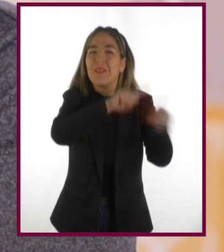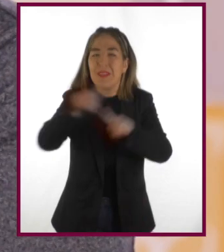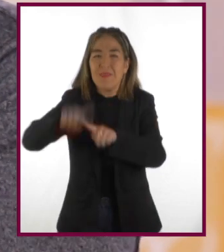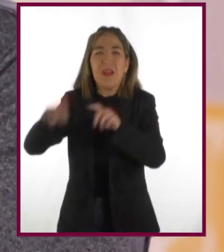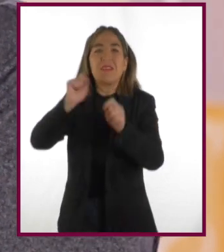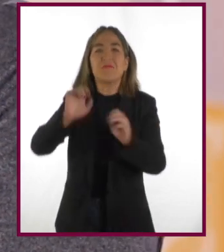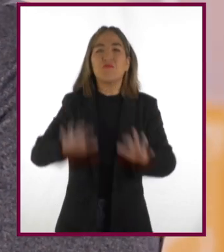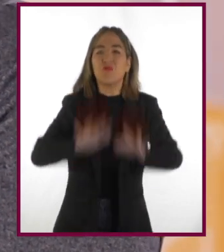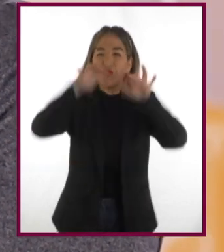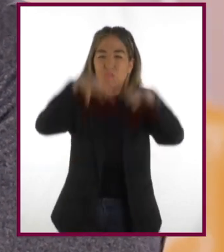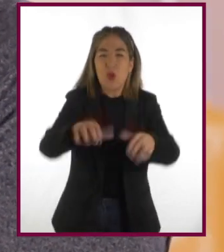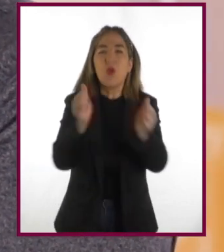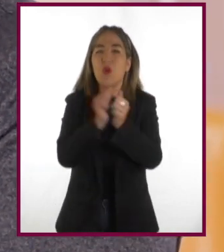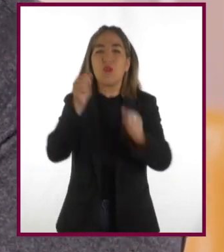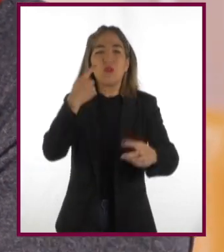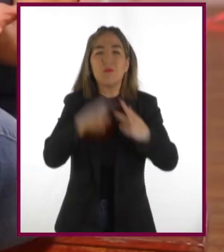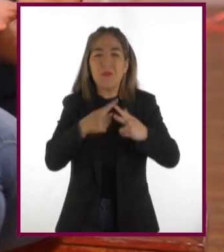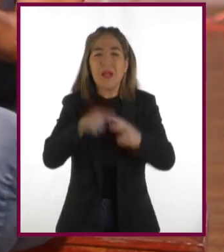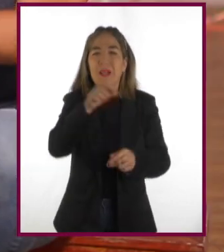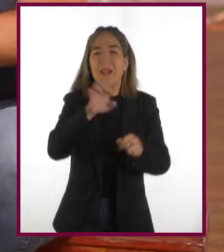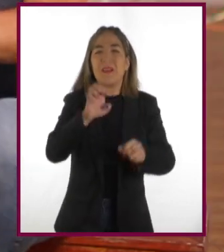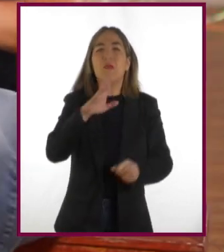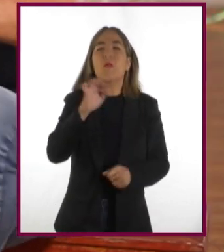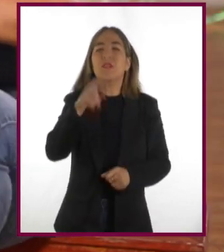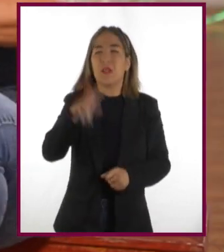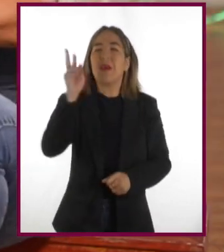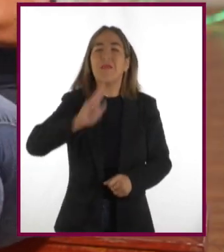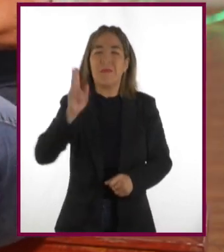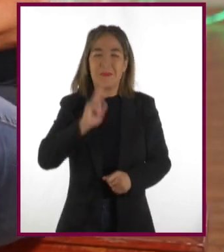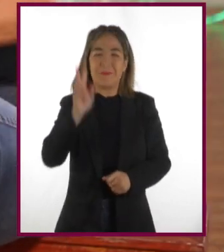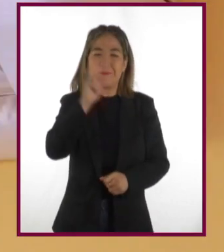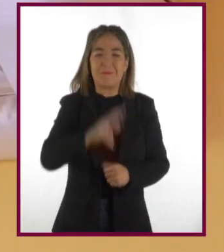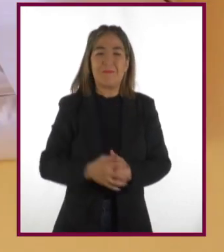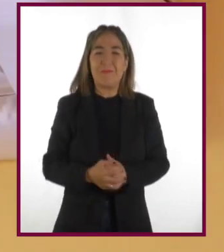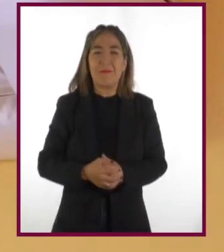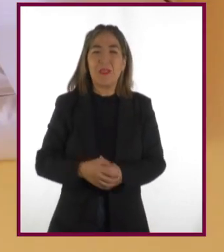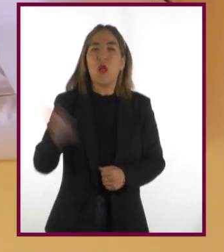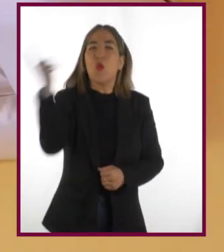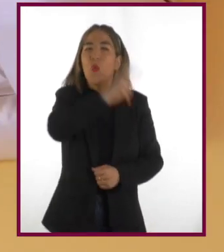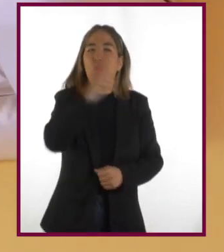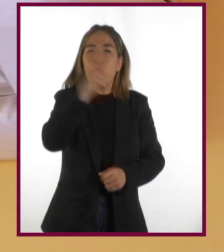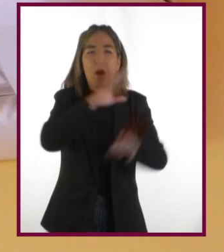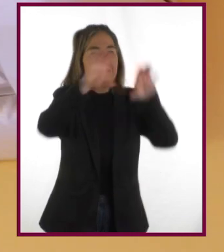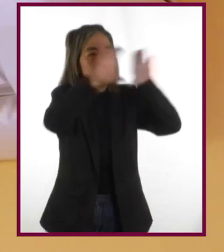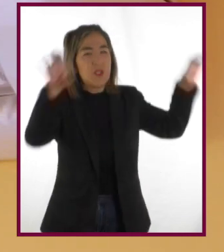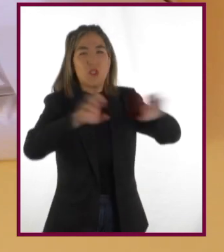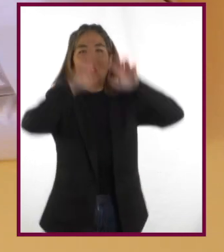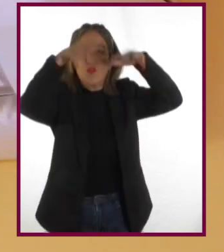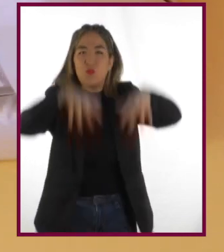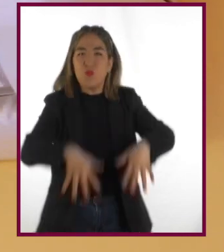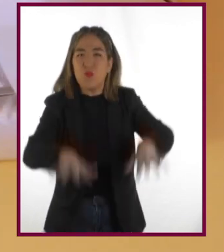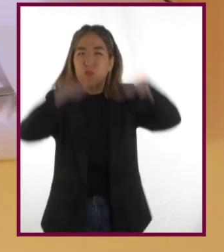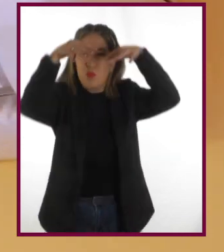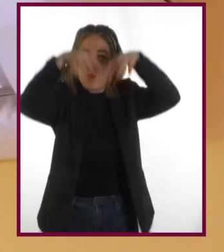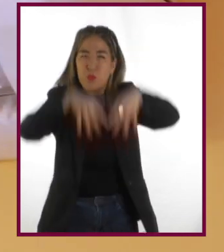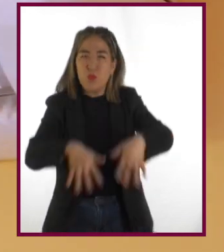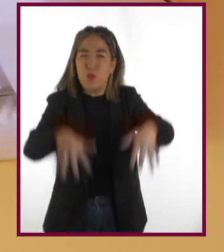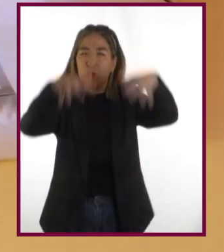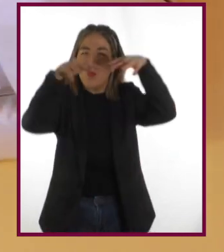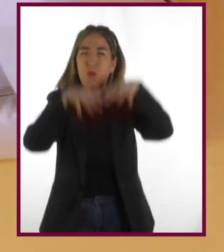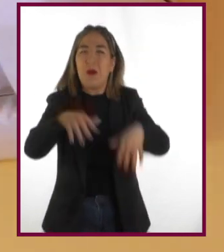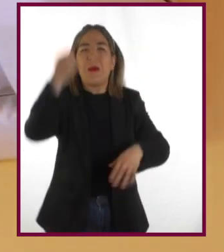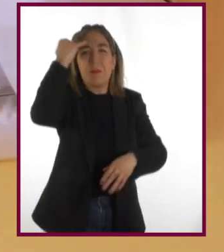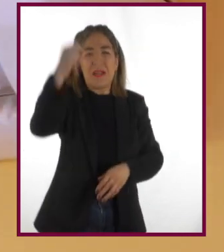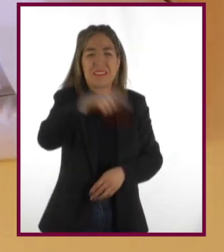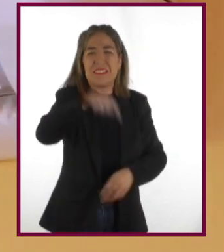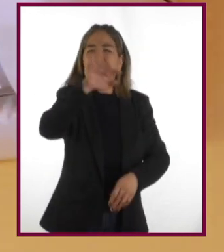que puedan ser descritos por las ecuaciones de Navier-Stokes. A ver, veamos. El flujo de aire en un aparato de aire acondicionado. Imagínate